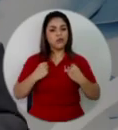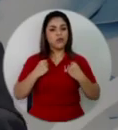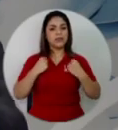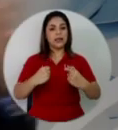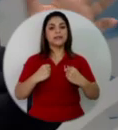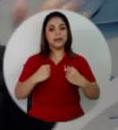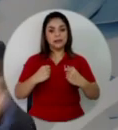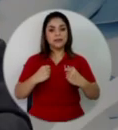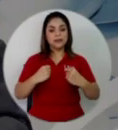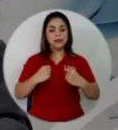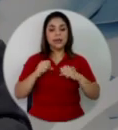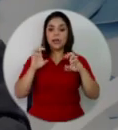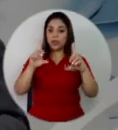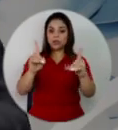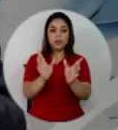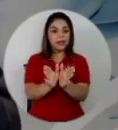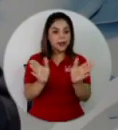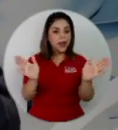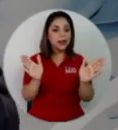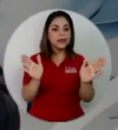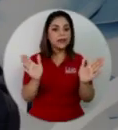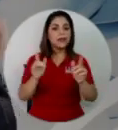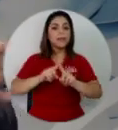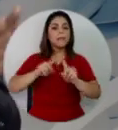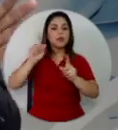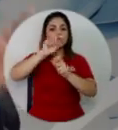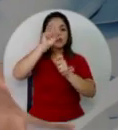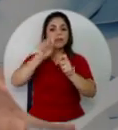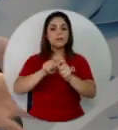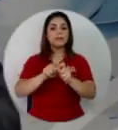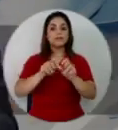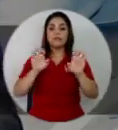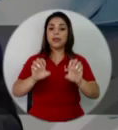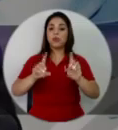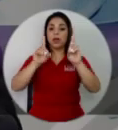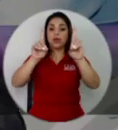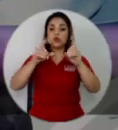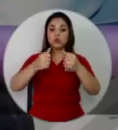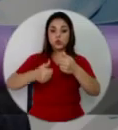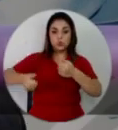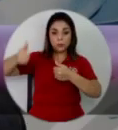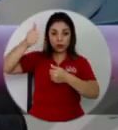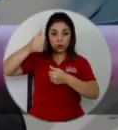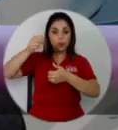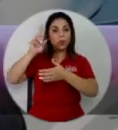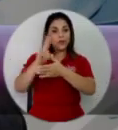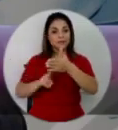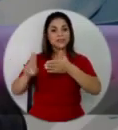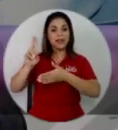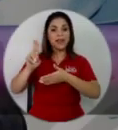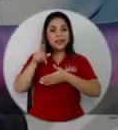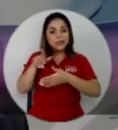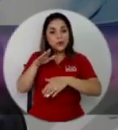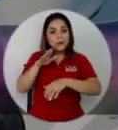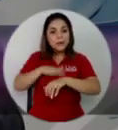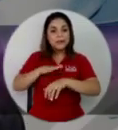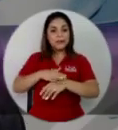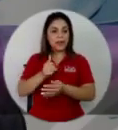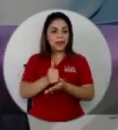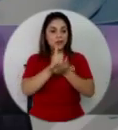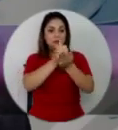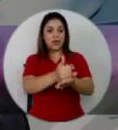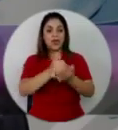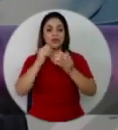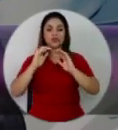de la educación en general, sí. Pero de manera muy particular de la educación superior, que es la que permite como país, como